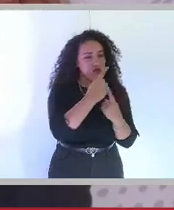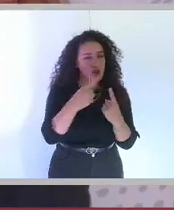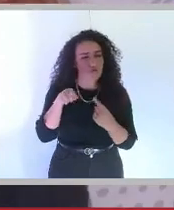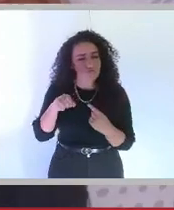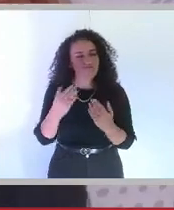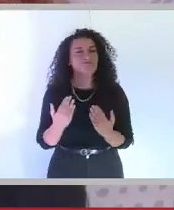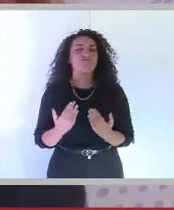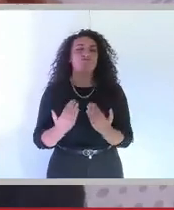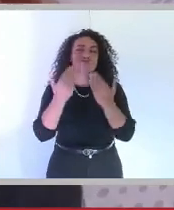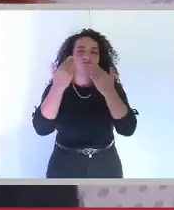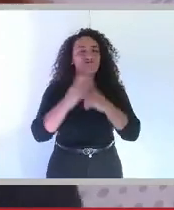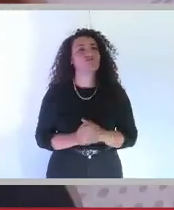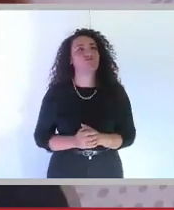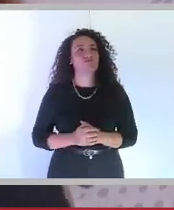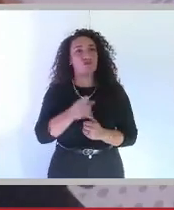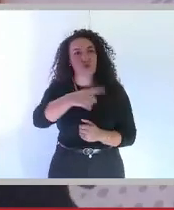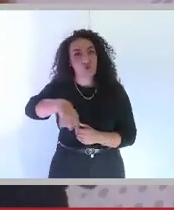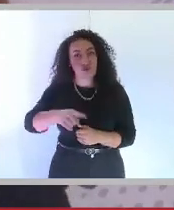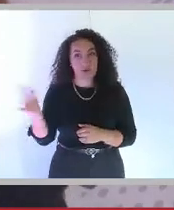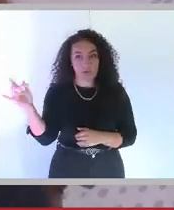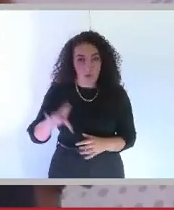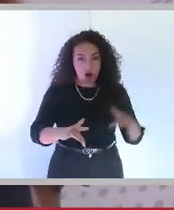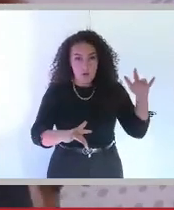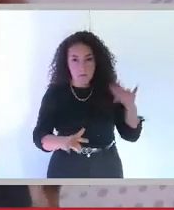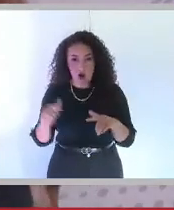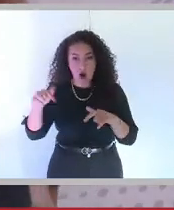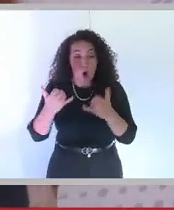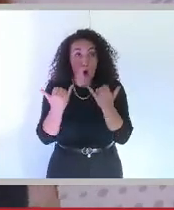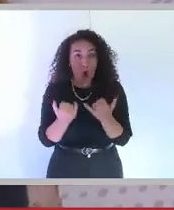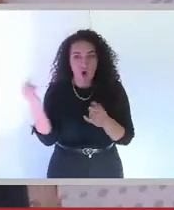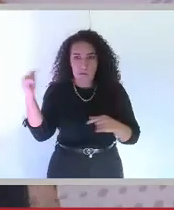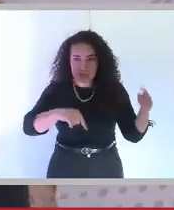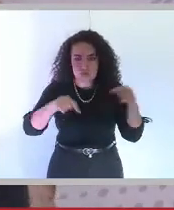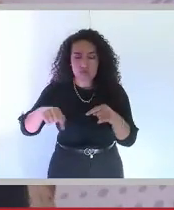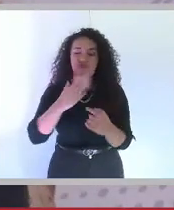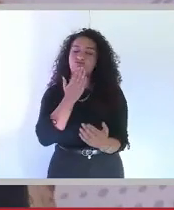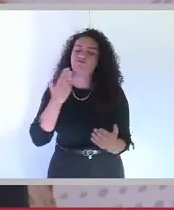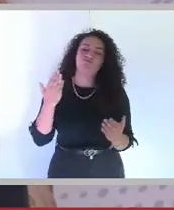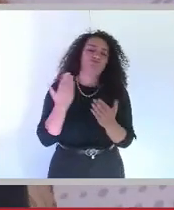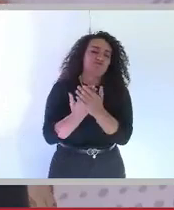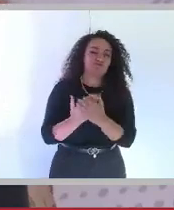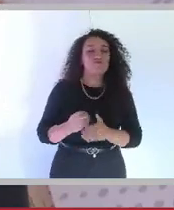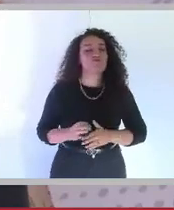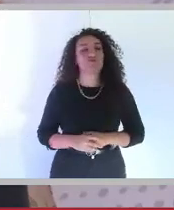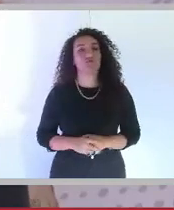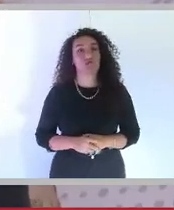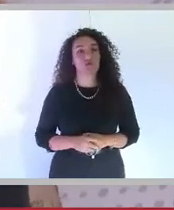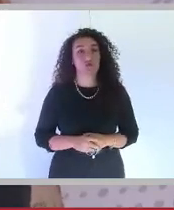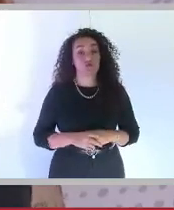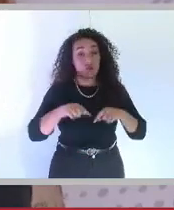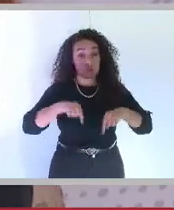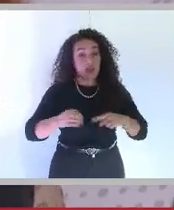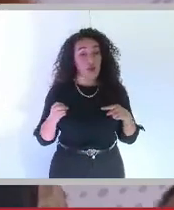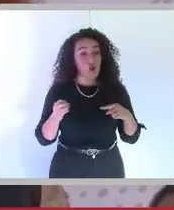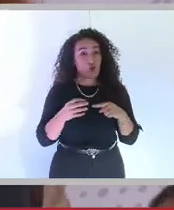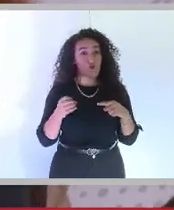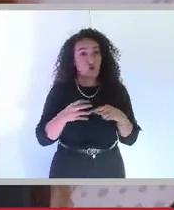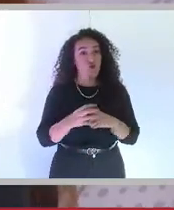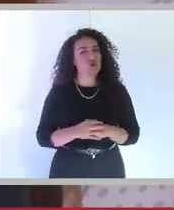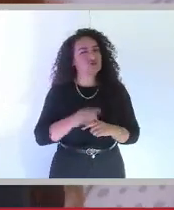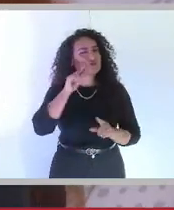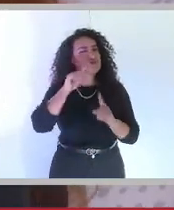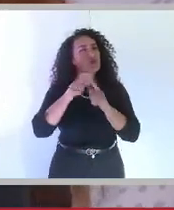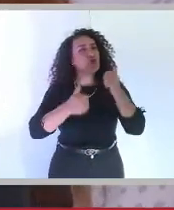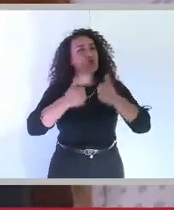con nosotros acompañando este evento el día de hoy. Con este foro se va a fortalecer los